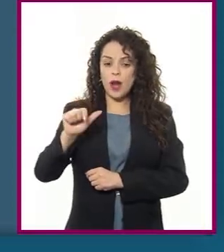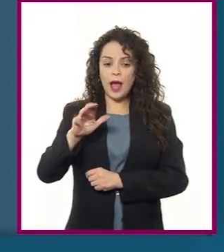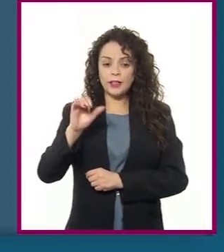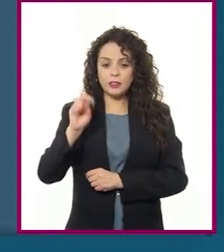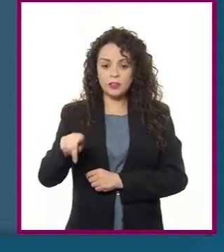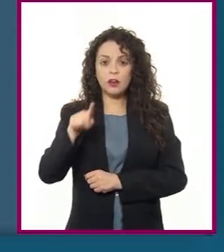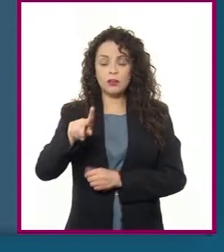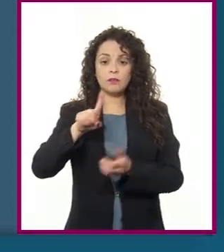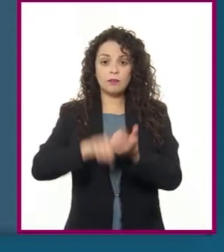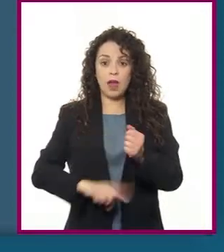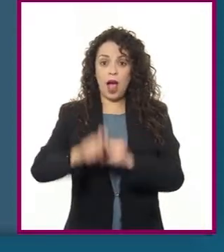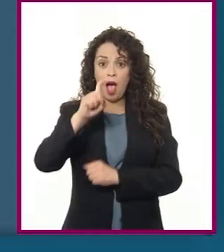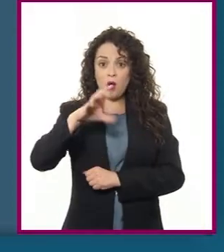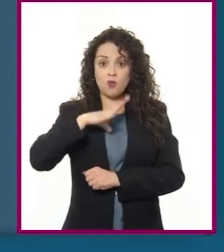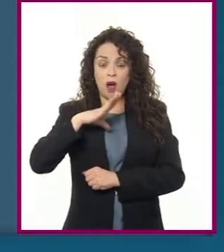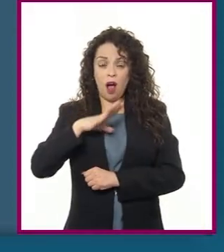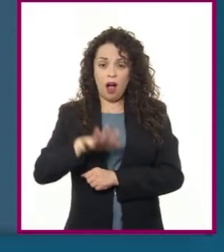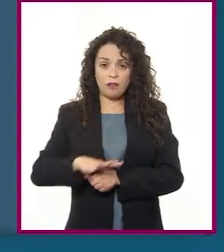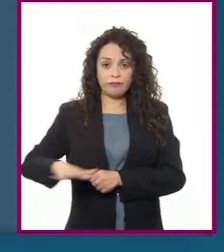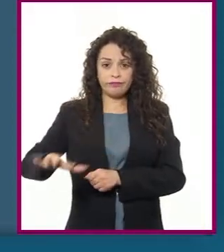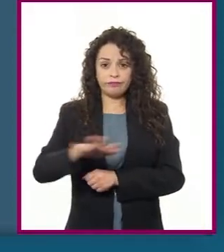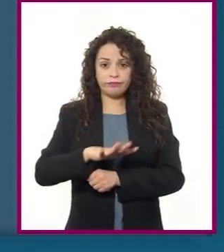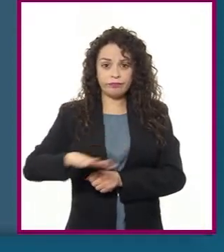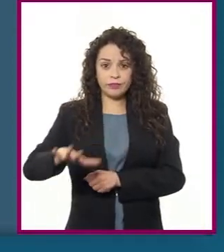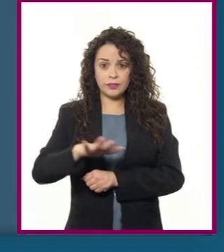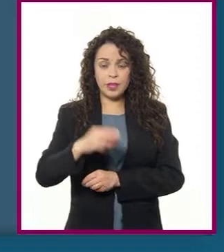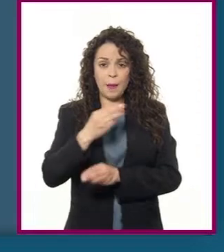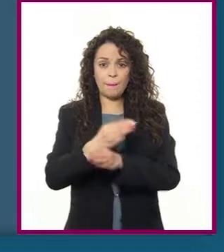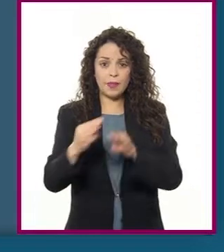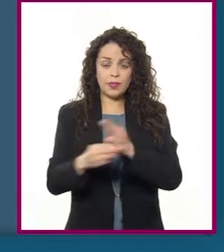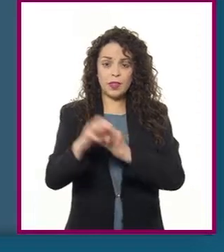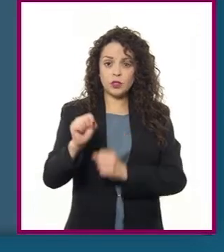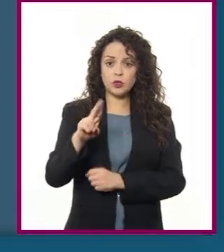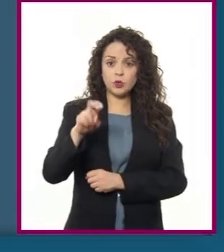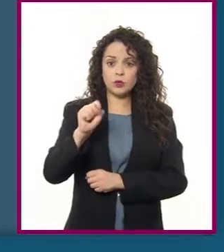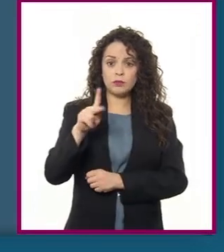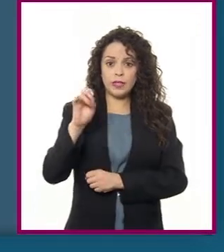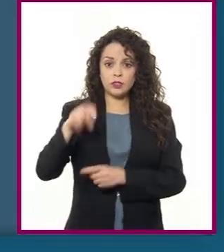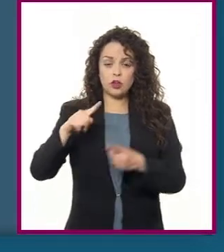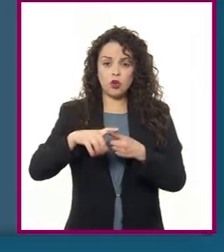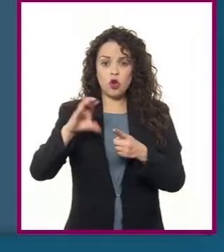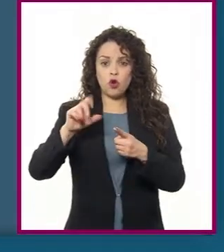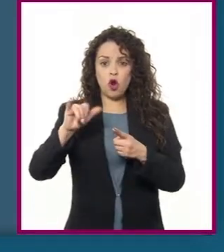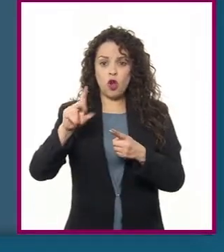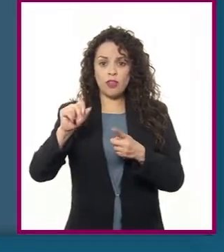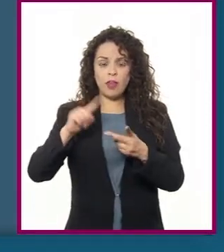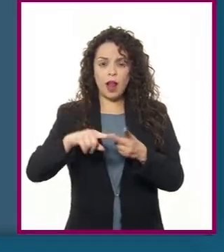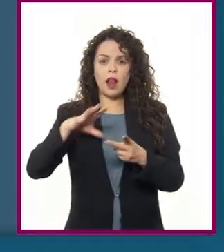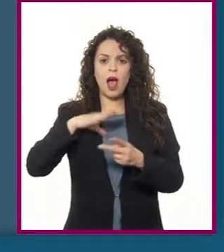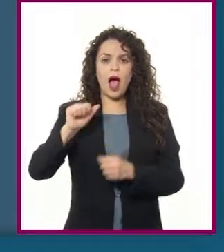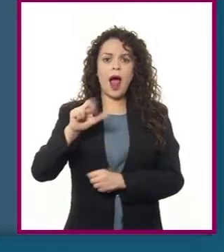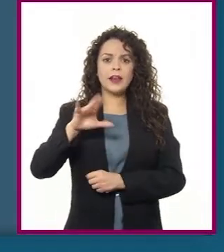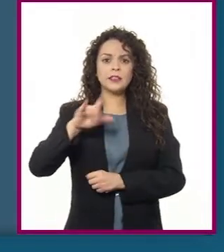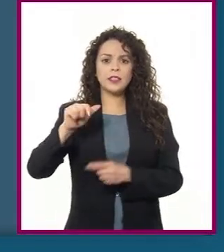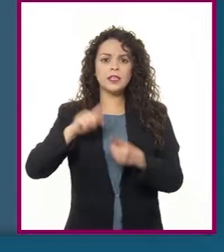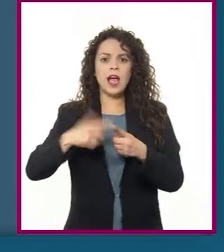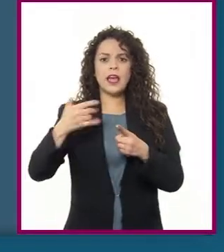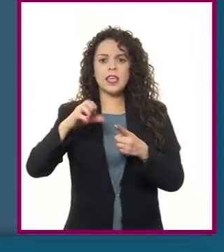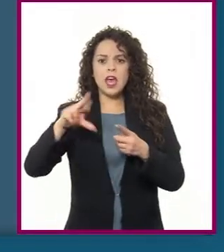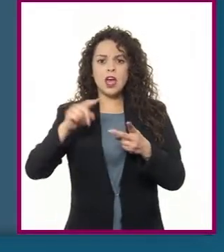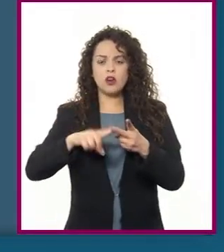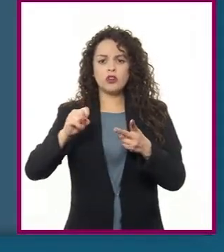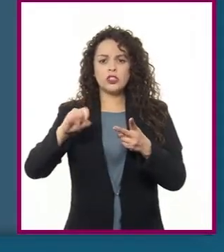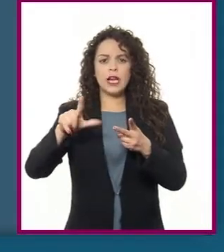agua superficial como materia en suspensión y materia coloidal, que incluye arcilla, sílice, hierro, así como